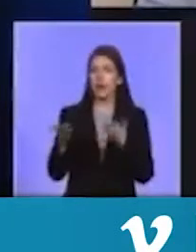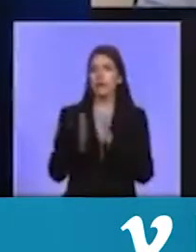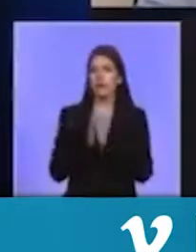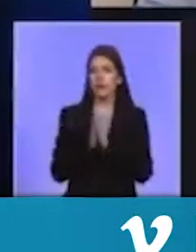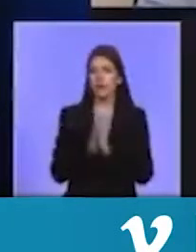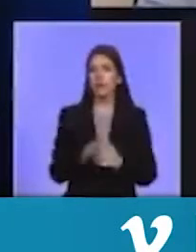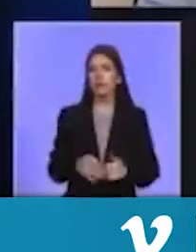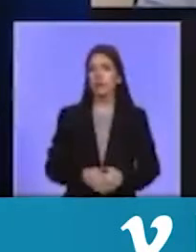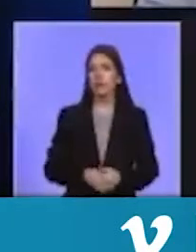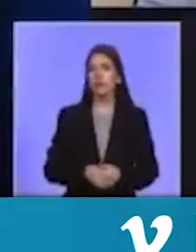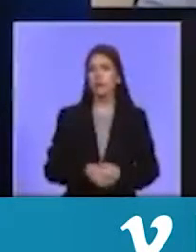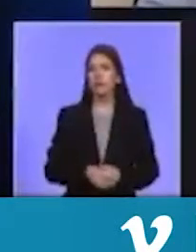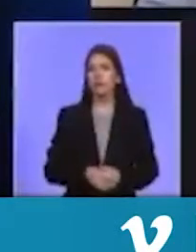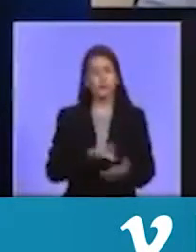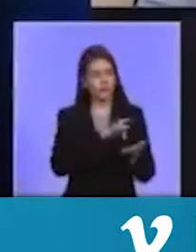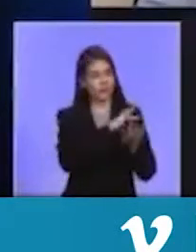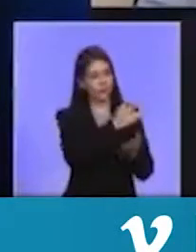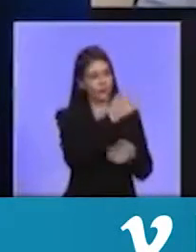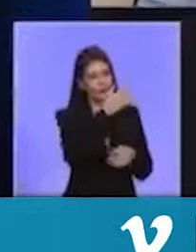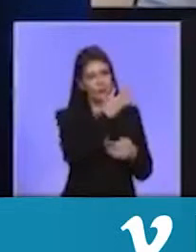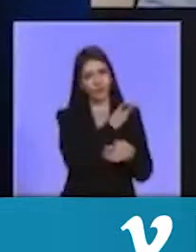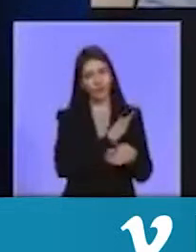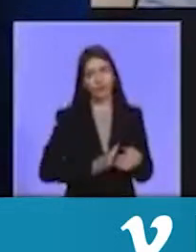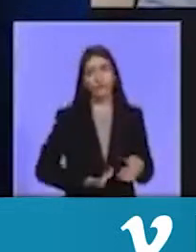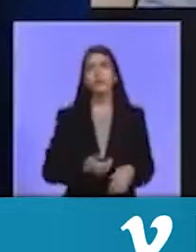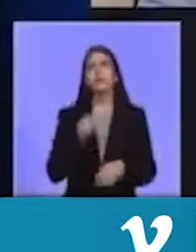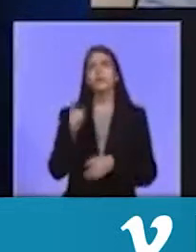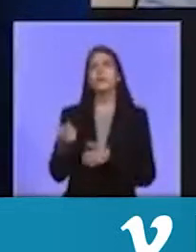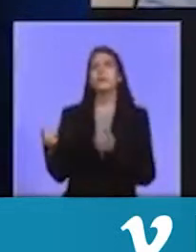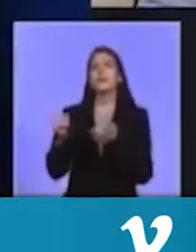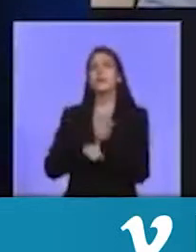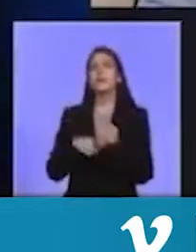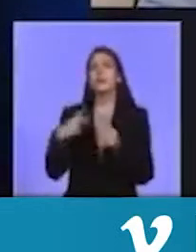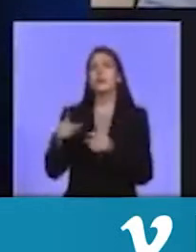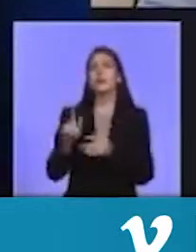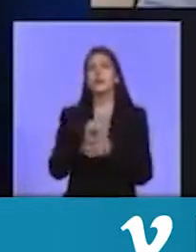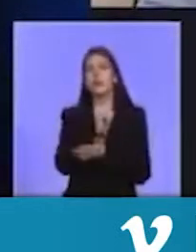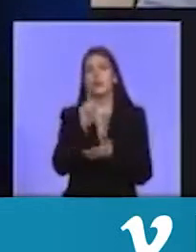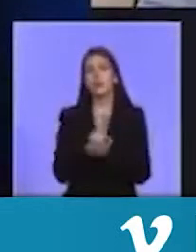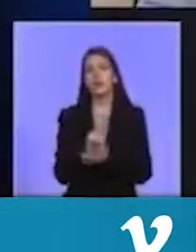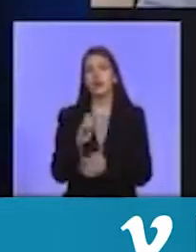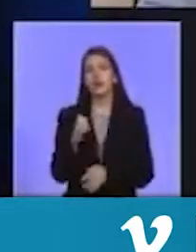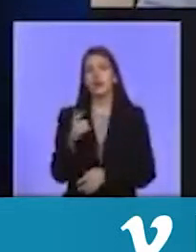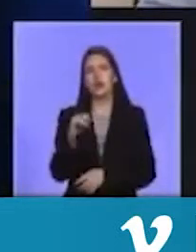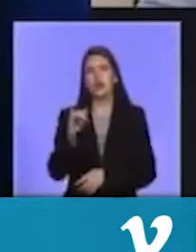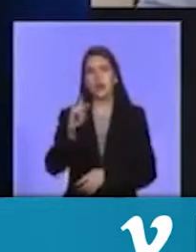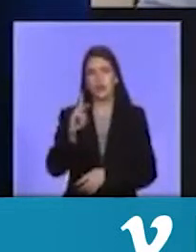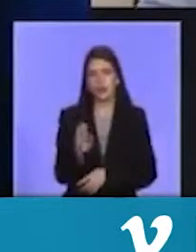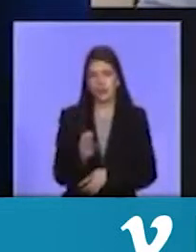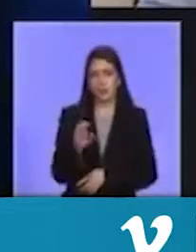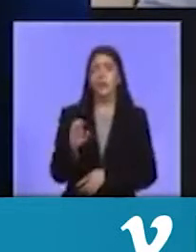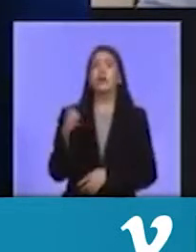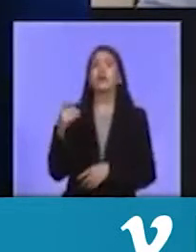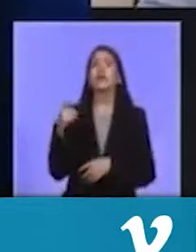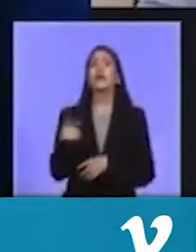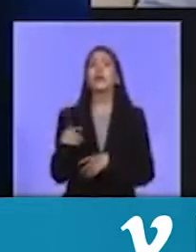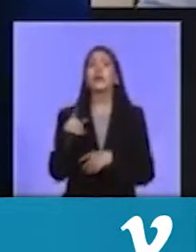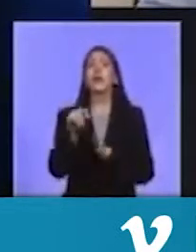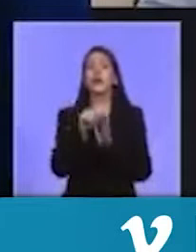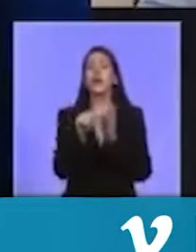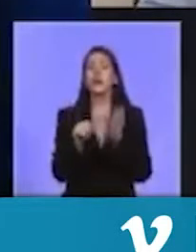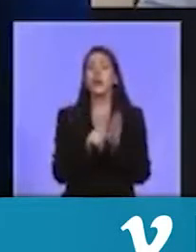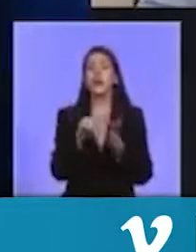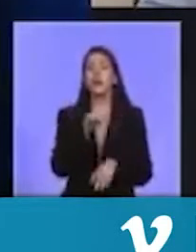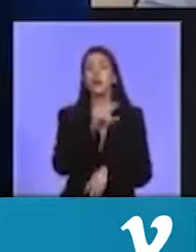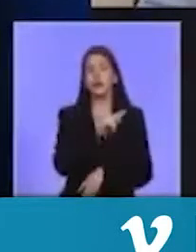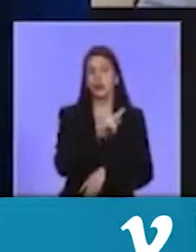juez Felipe de la Mata Pizaña. En la sesión, en plena sesión, pidió revisar las funciones y las decisiones